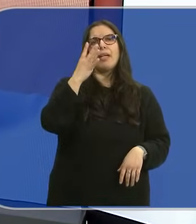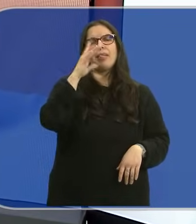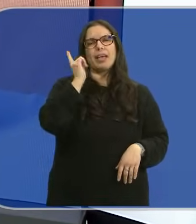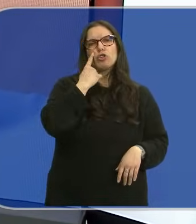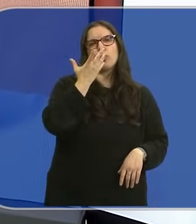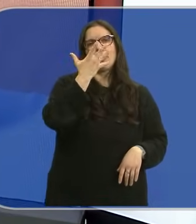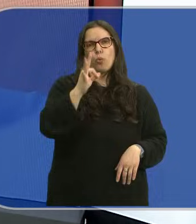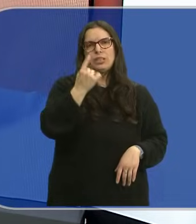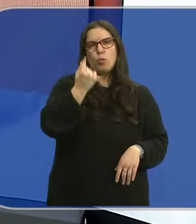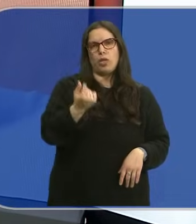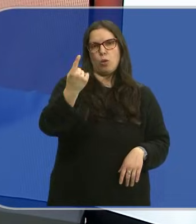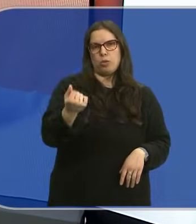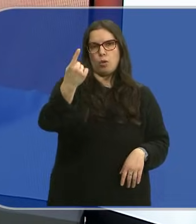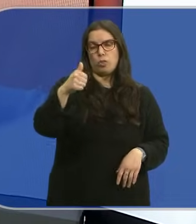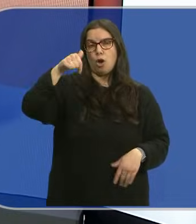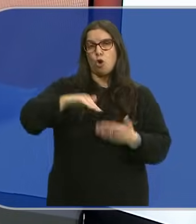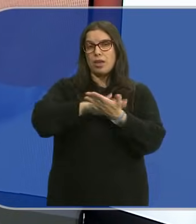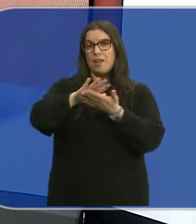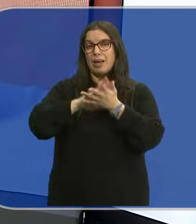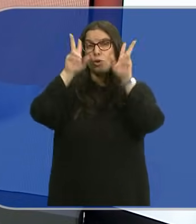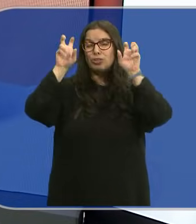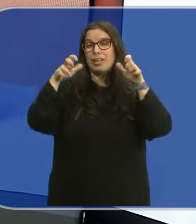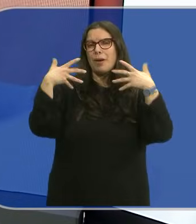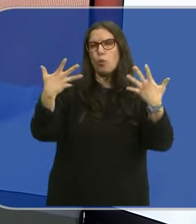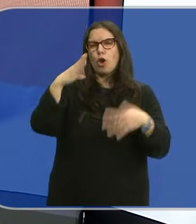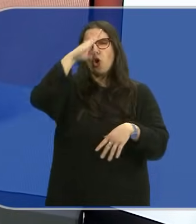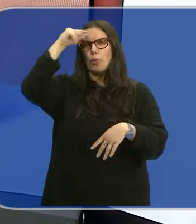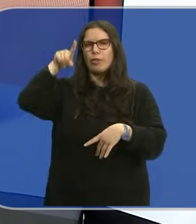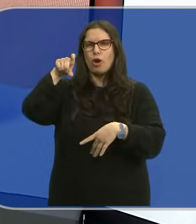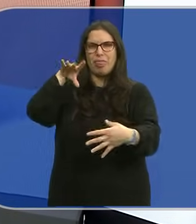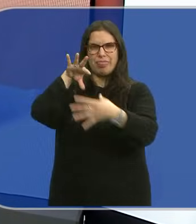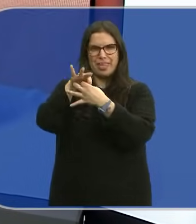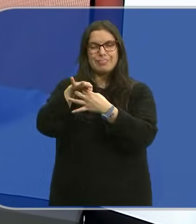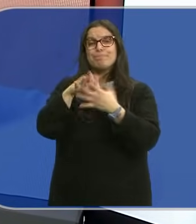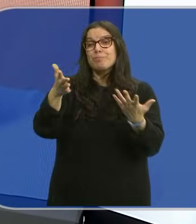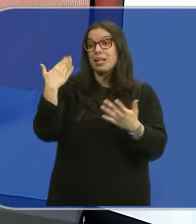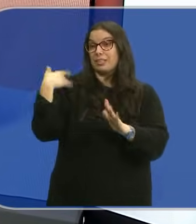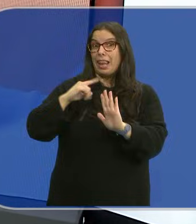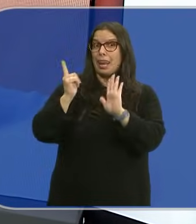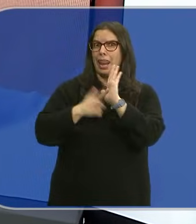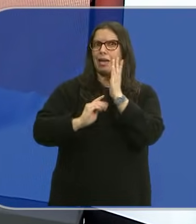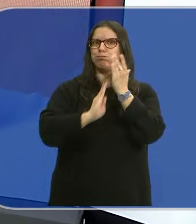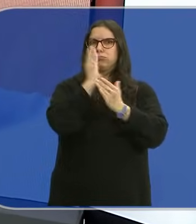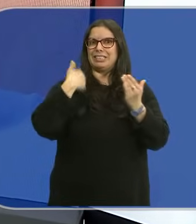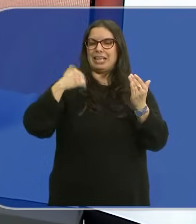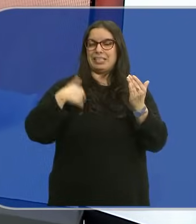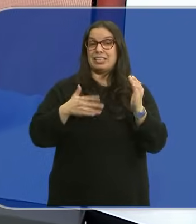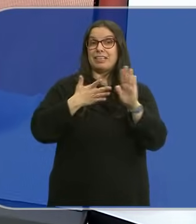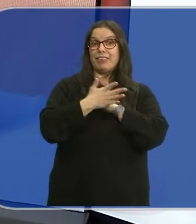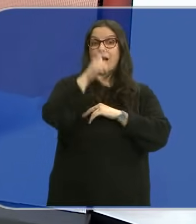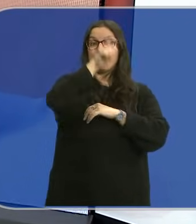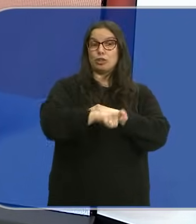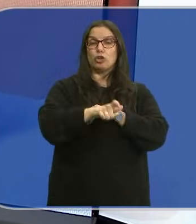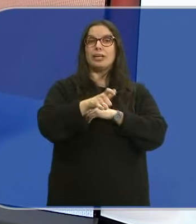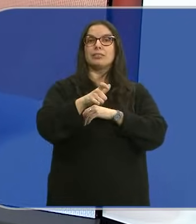al día. Hoy queremos hablarles del olvido oncológico, una ley que permitió que los expacientes oncológicos no